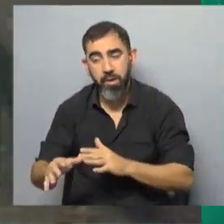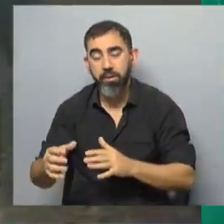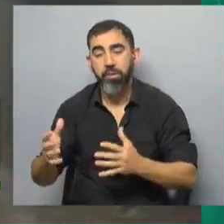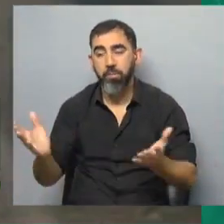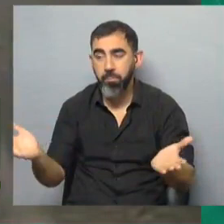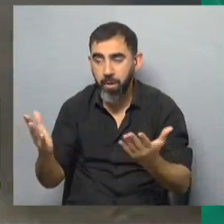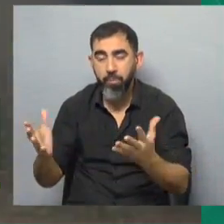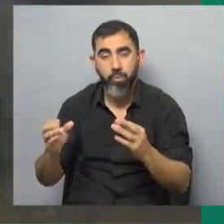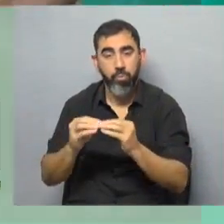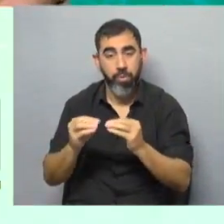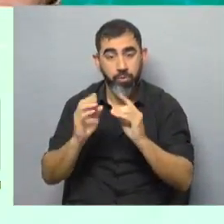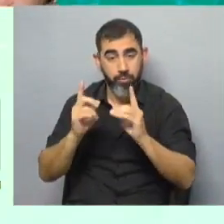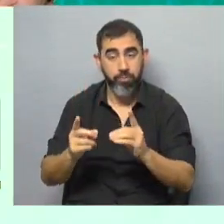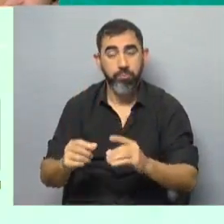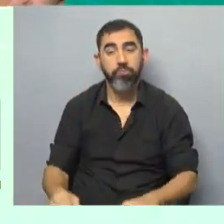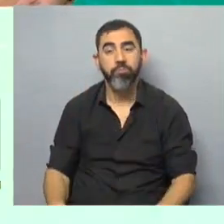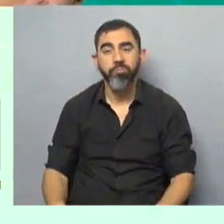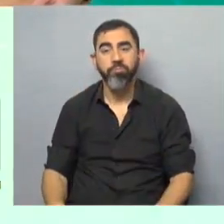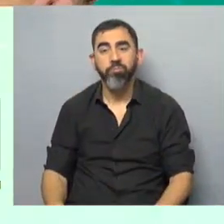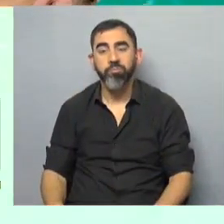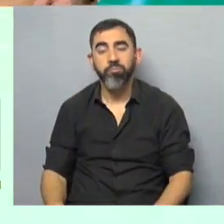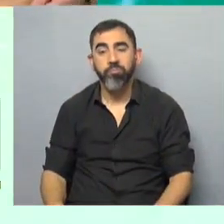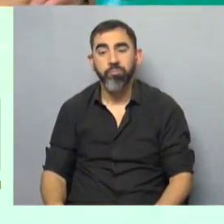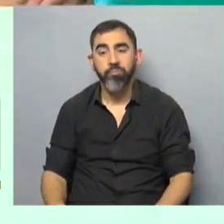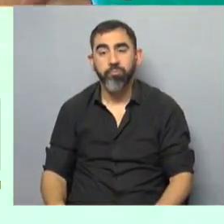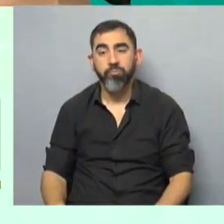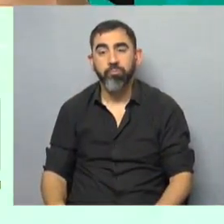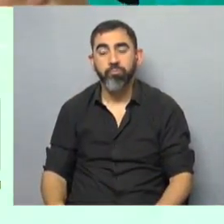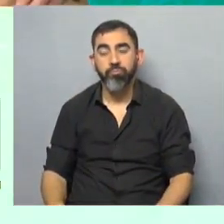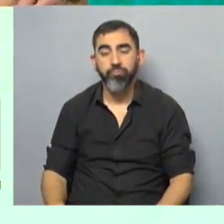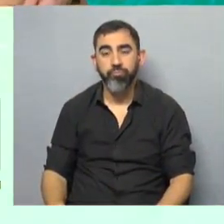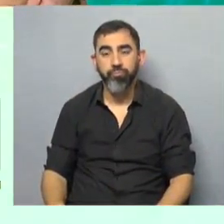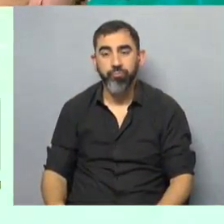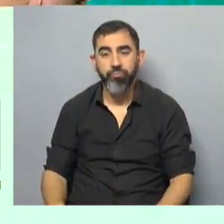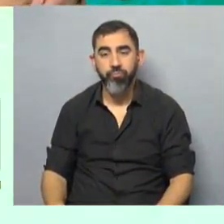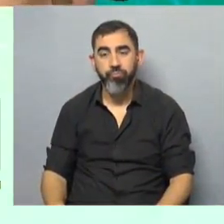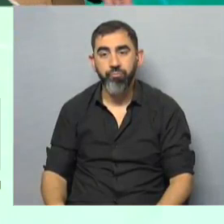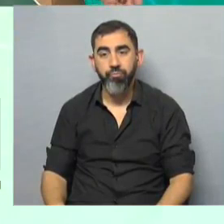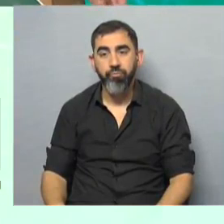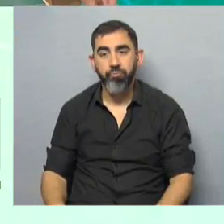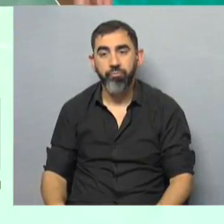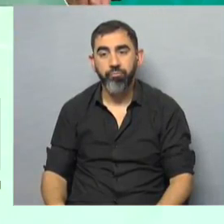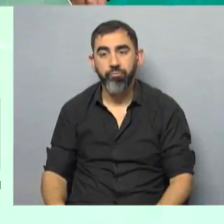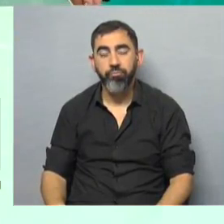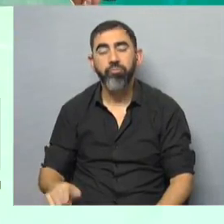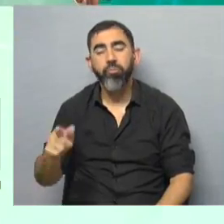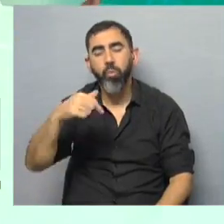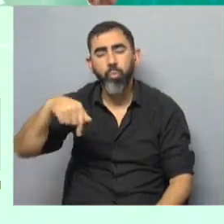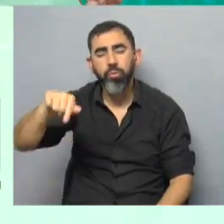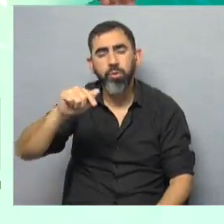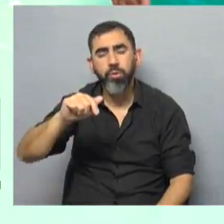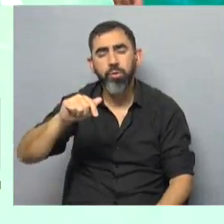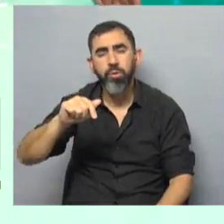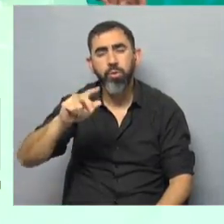compañeros. Claro, Raúl, ustedes recién hacían referencia a que en 2015, creo que fue, se había hecho